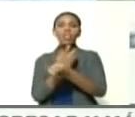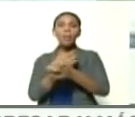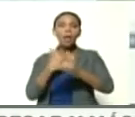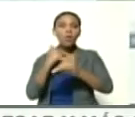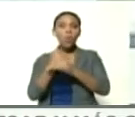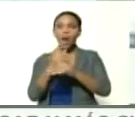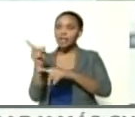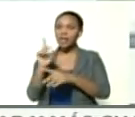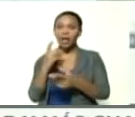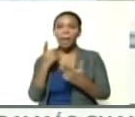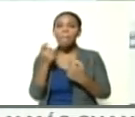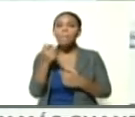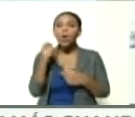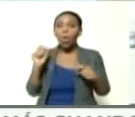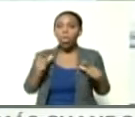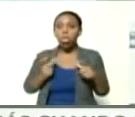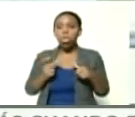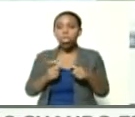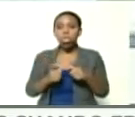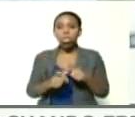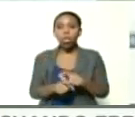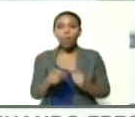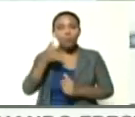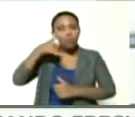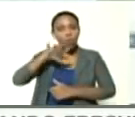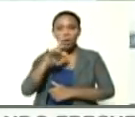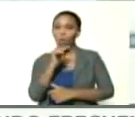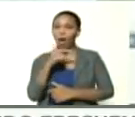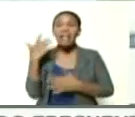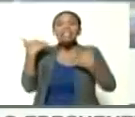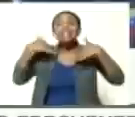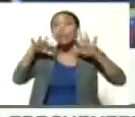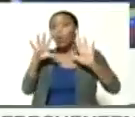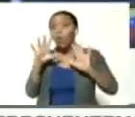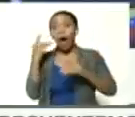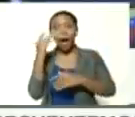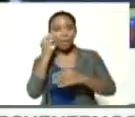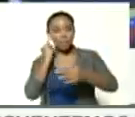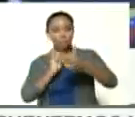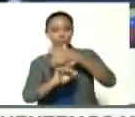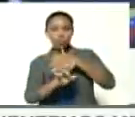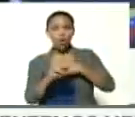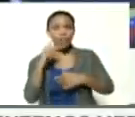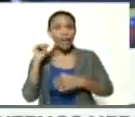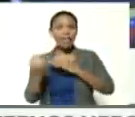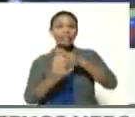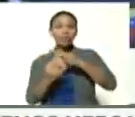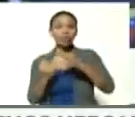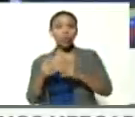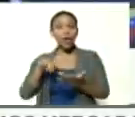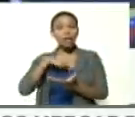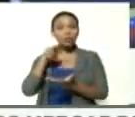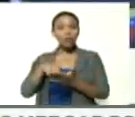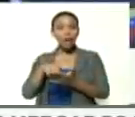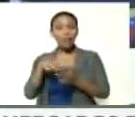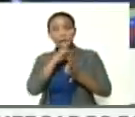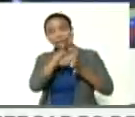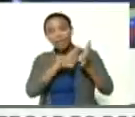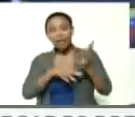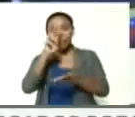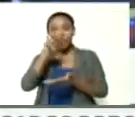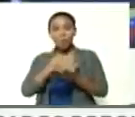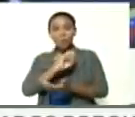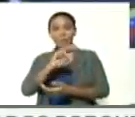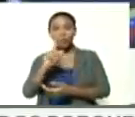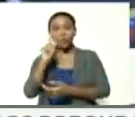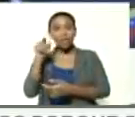¿no? Porque resulta que una población que según proyección del Instituto Nacional de Estadística para 2021, y